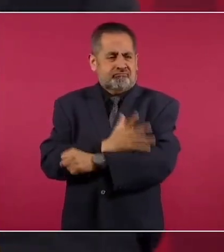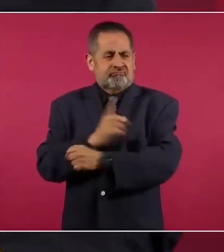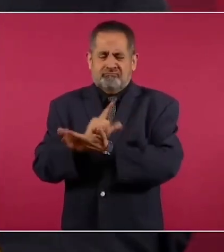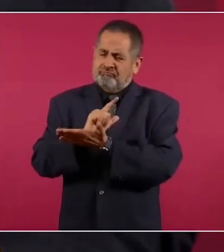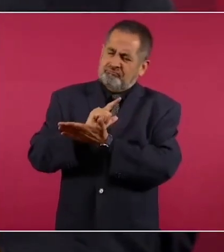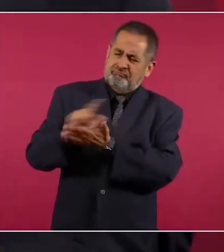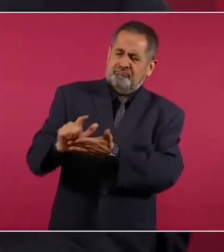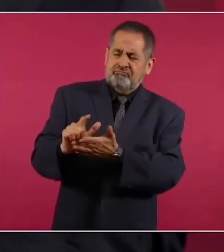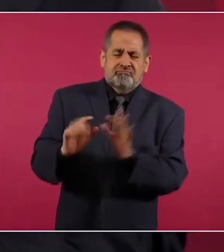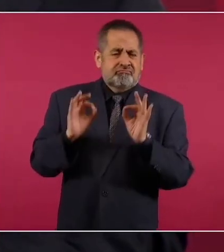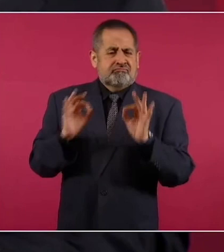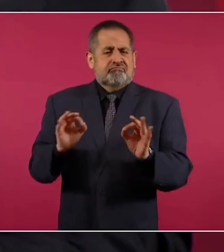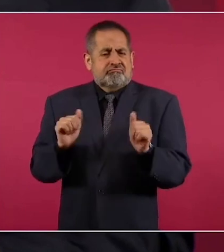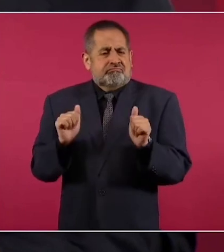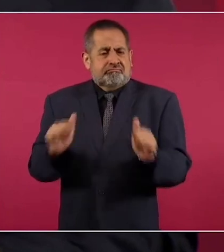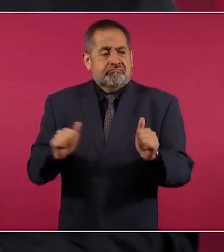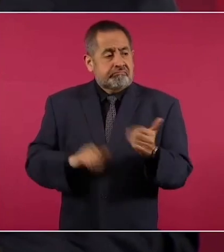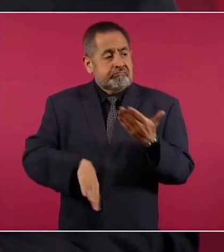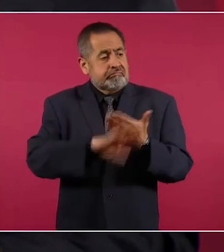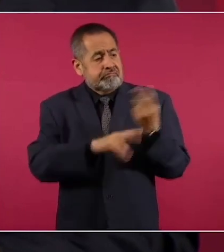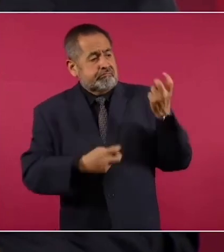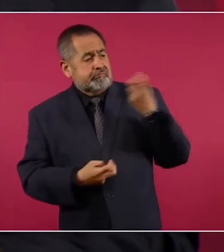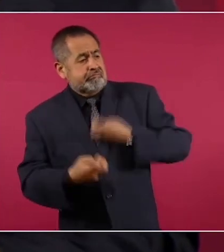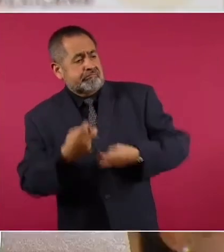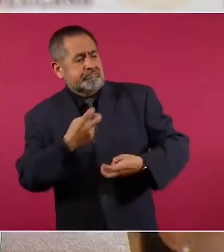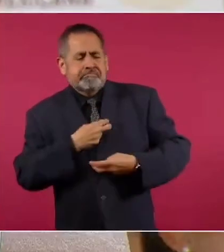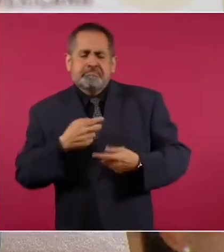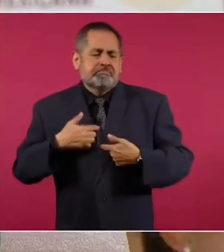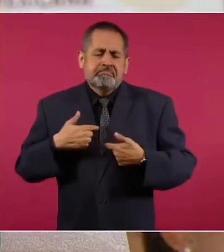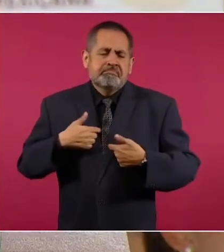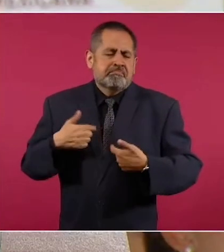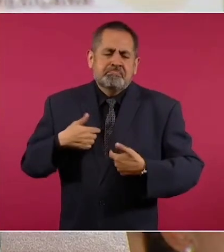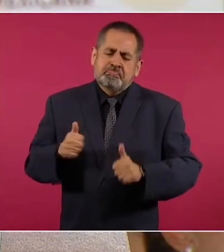ilesos de la calumnia,